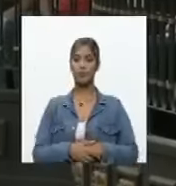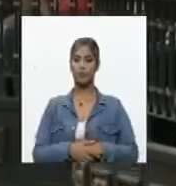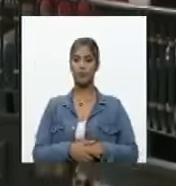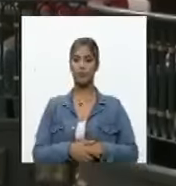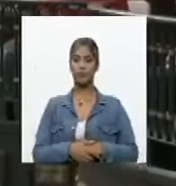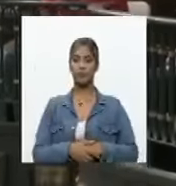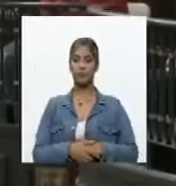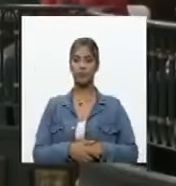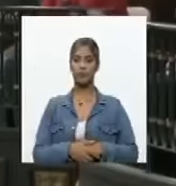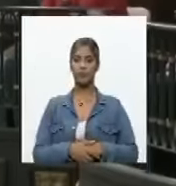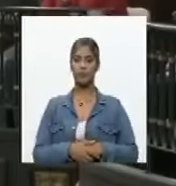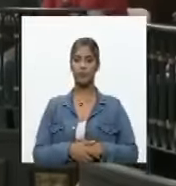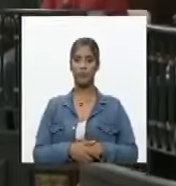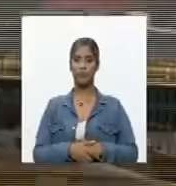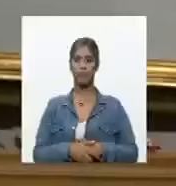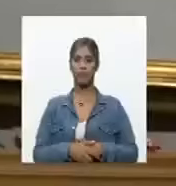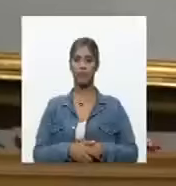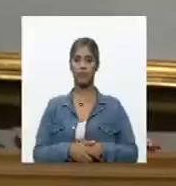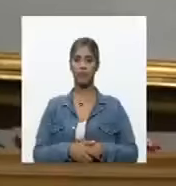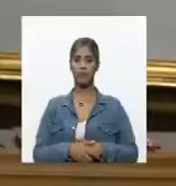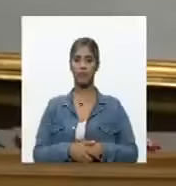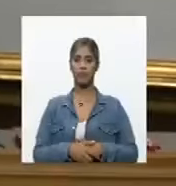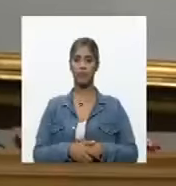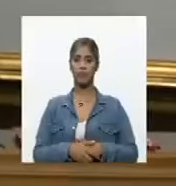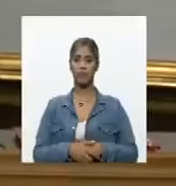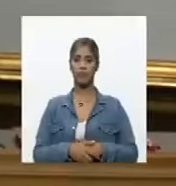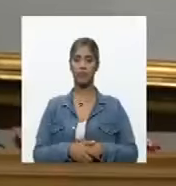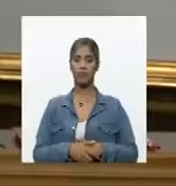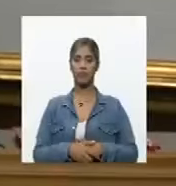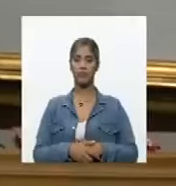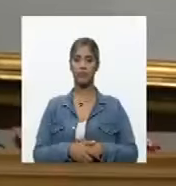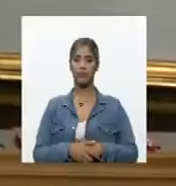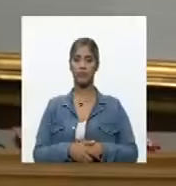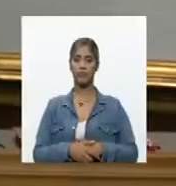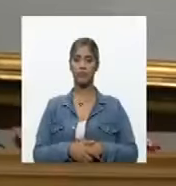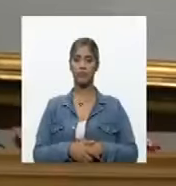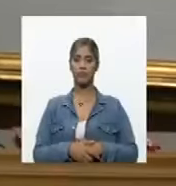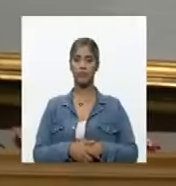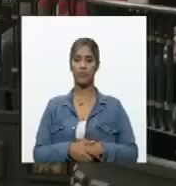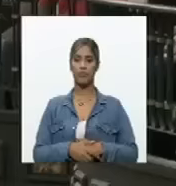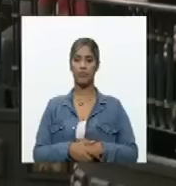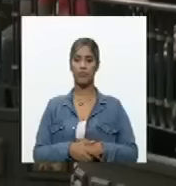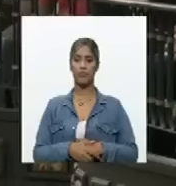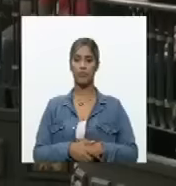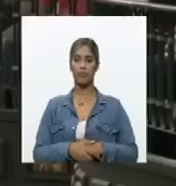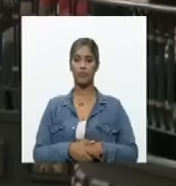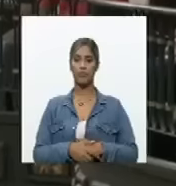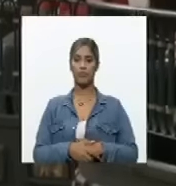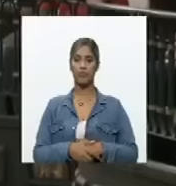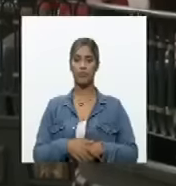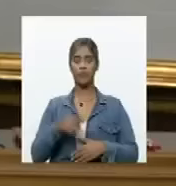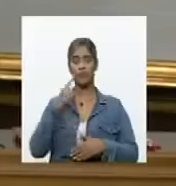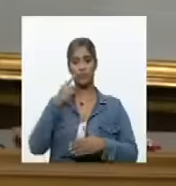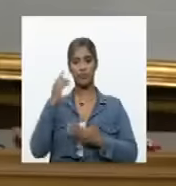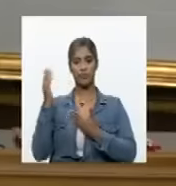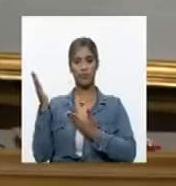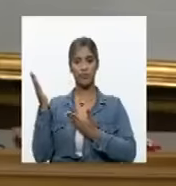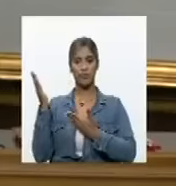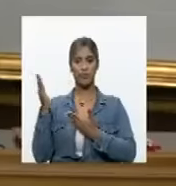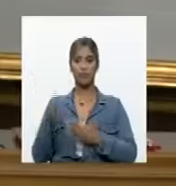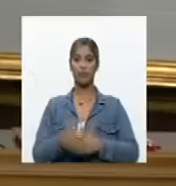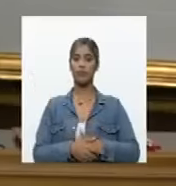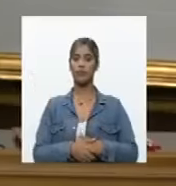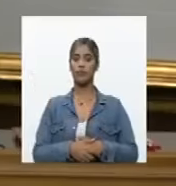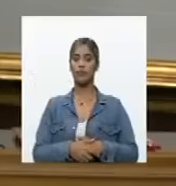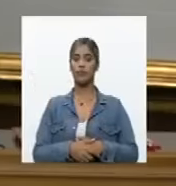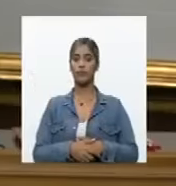enero, bienvenido. De la Comuna Aquiles Nazoa, bienvenido. De la Comuna Fortaleza y